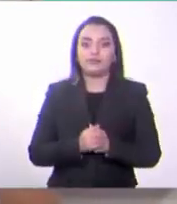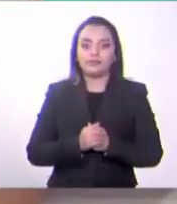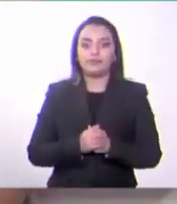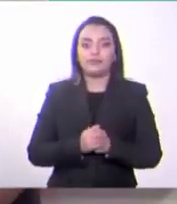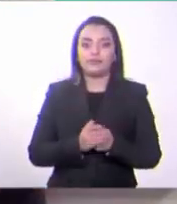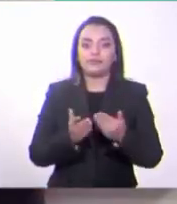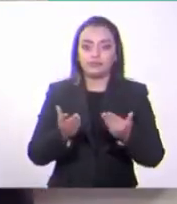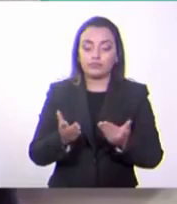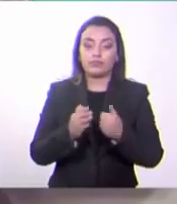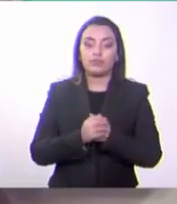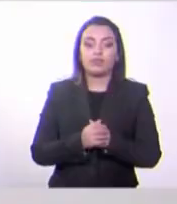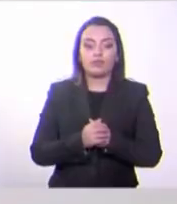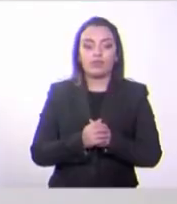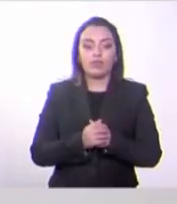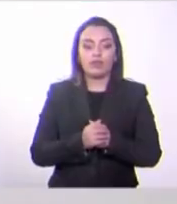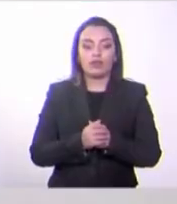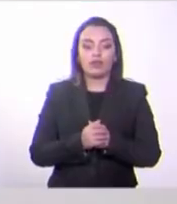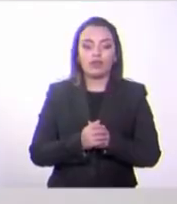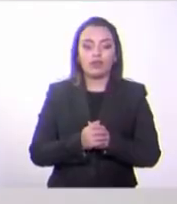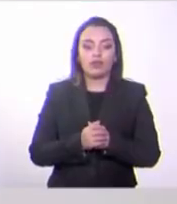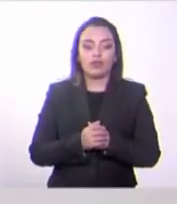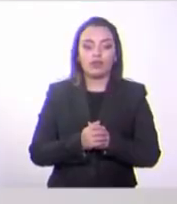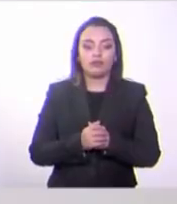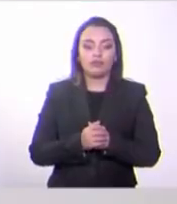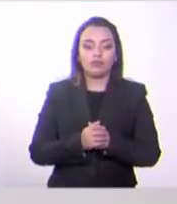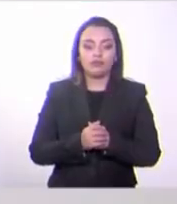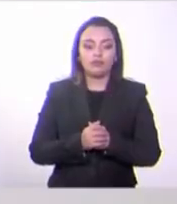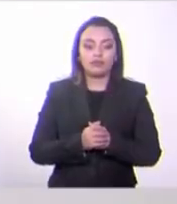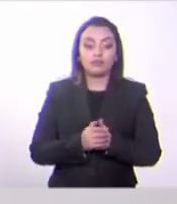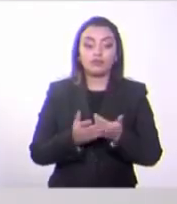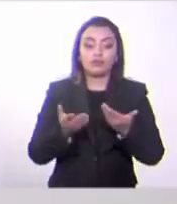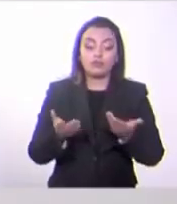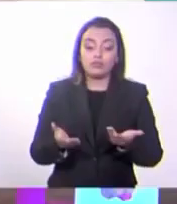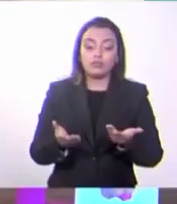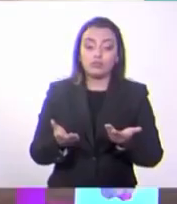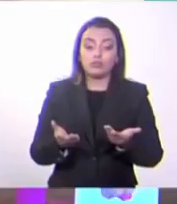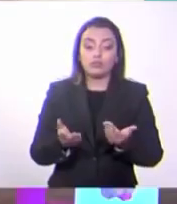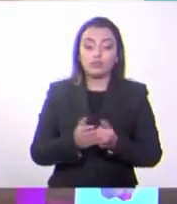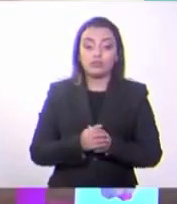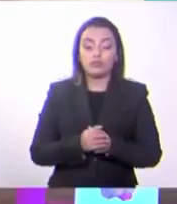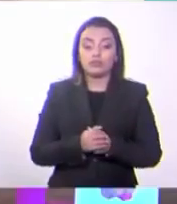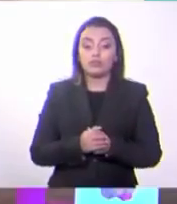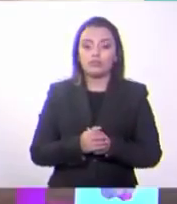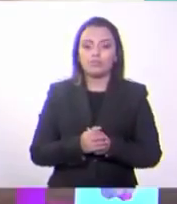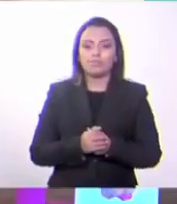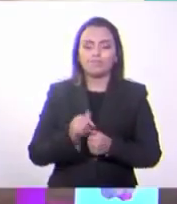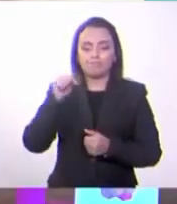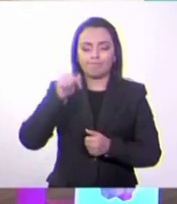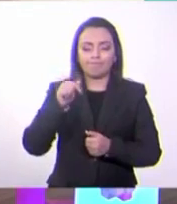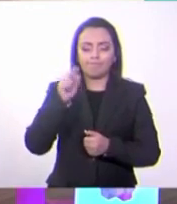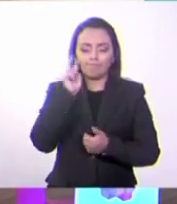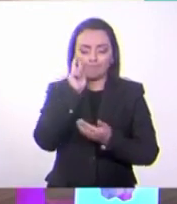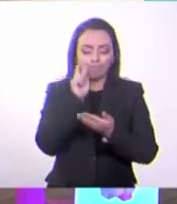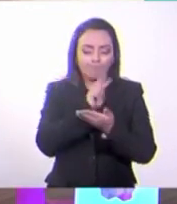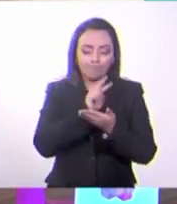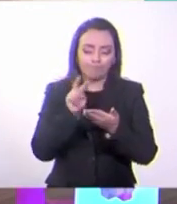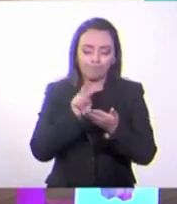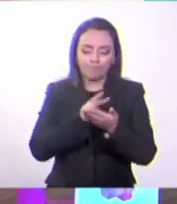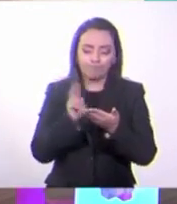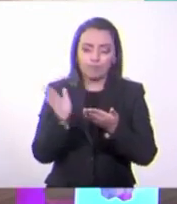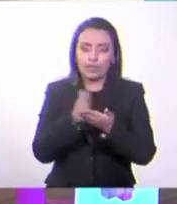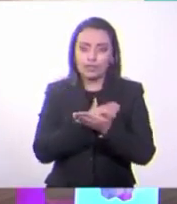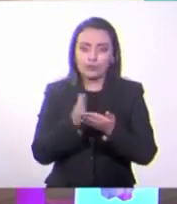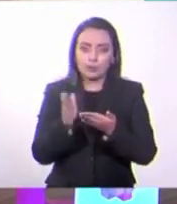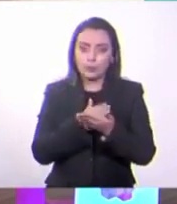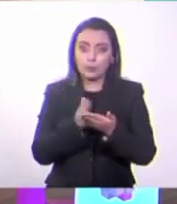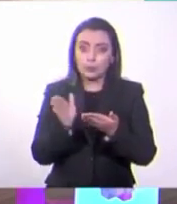con esta notación de función. Muy bien. Y vamos a estudiar un concepto llamado inyectividad